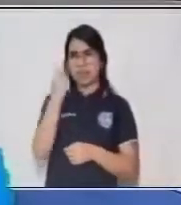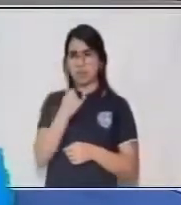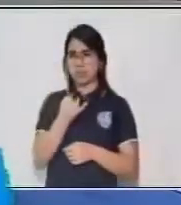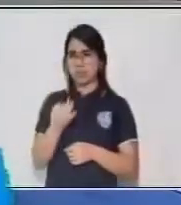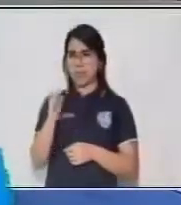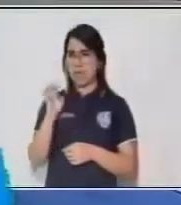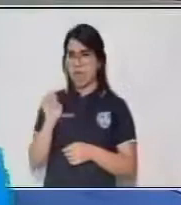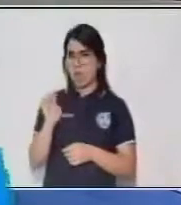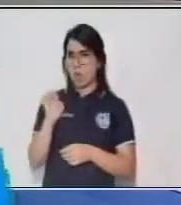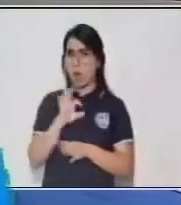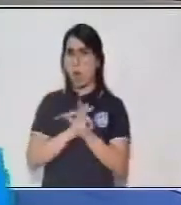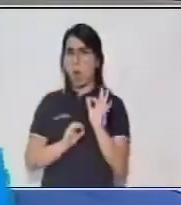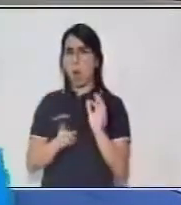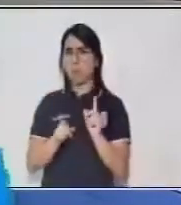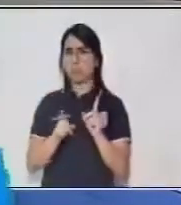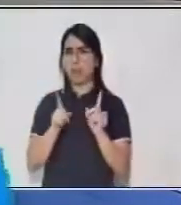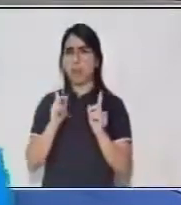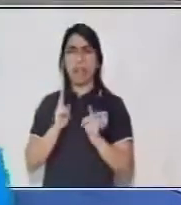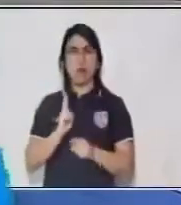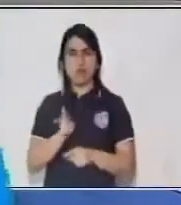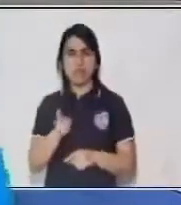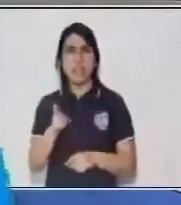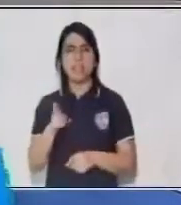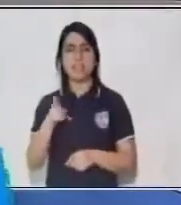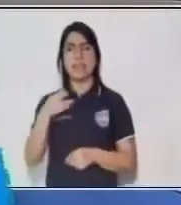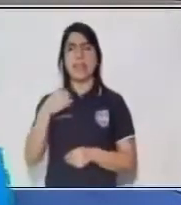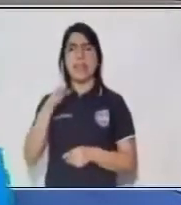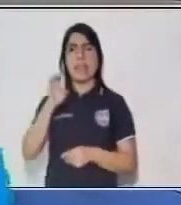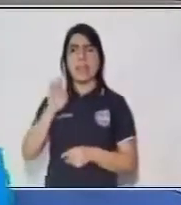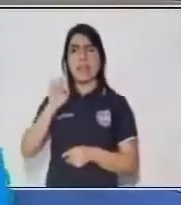La constante de Euler es